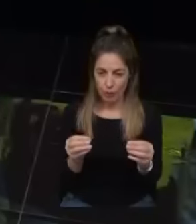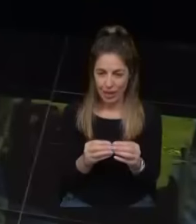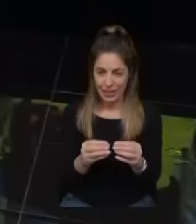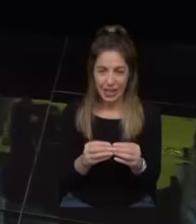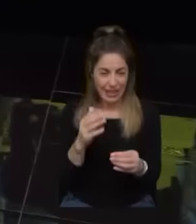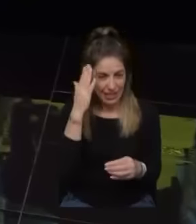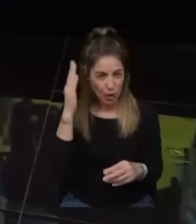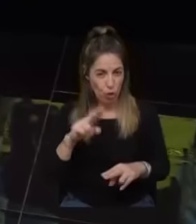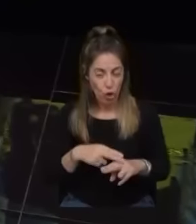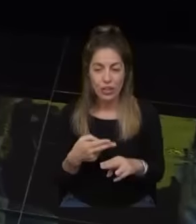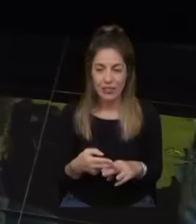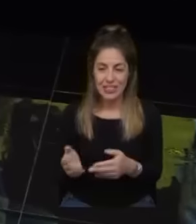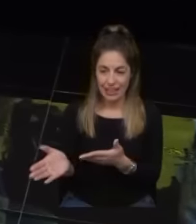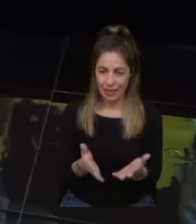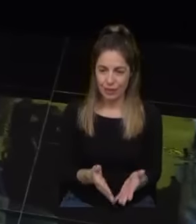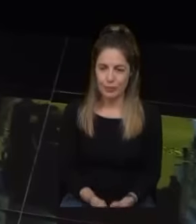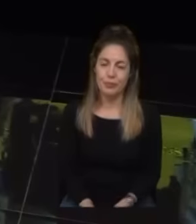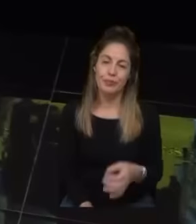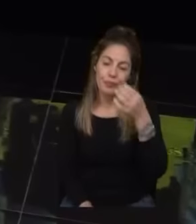saludo nuevamente. Adelante.